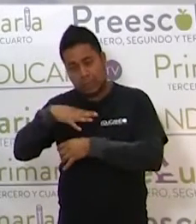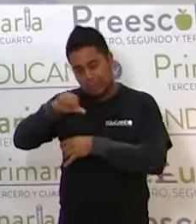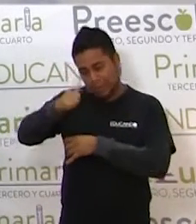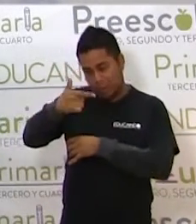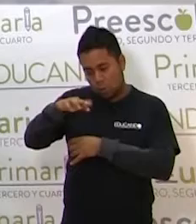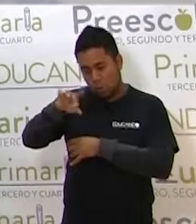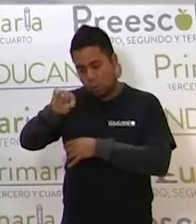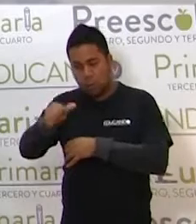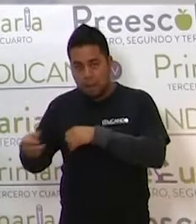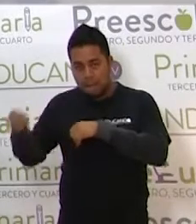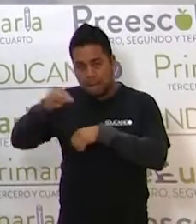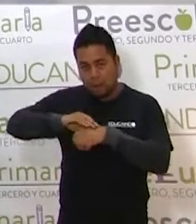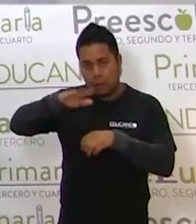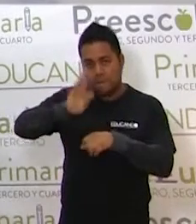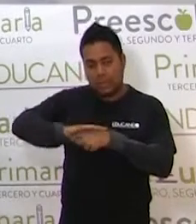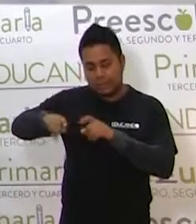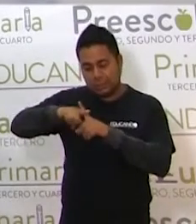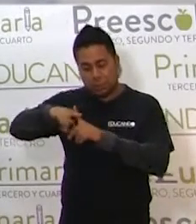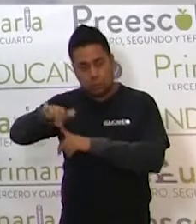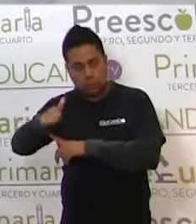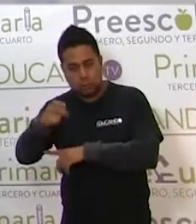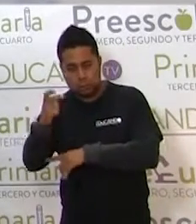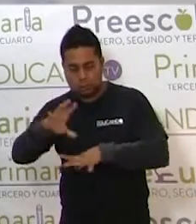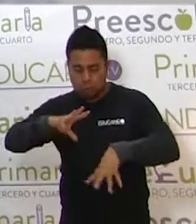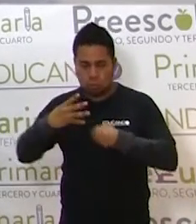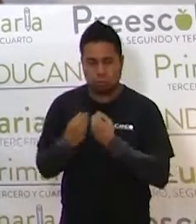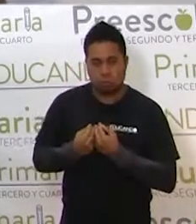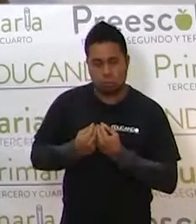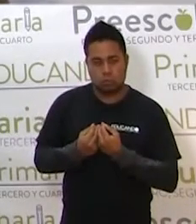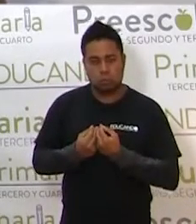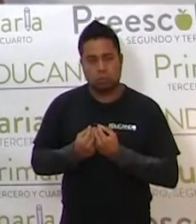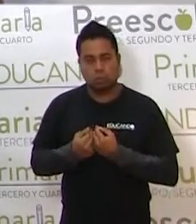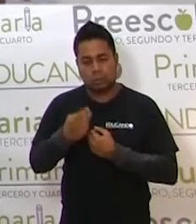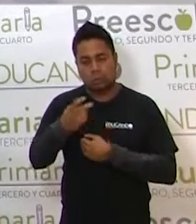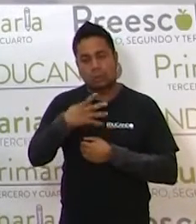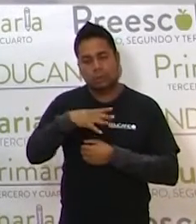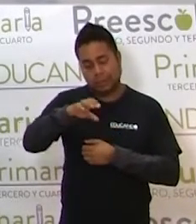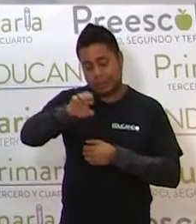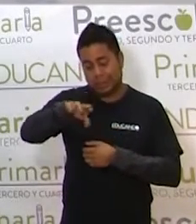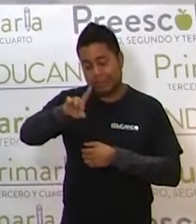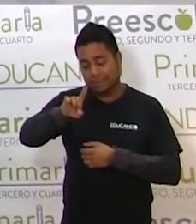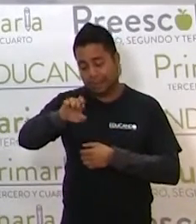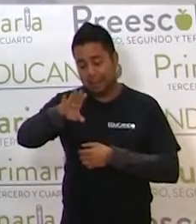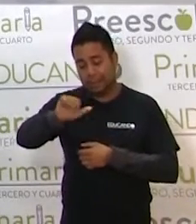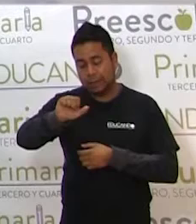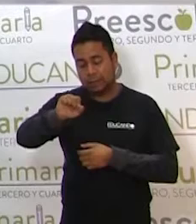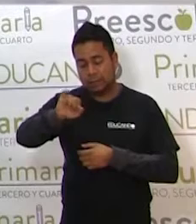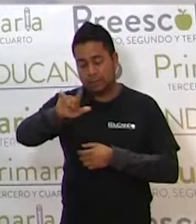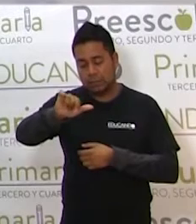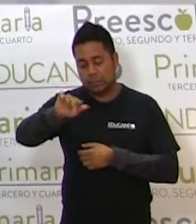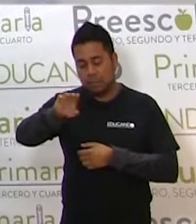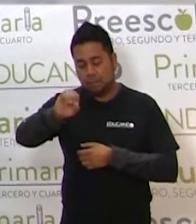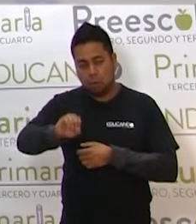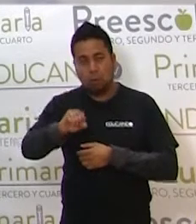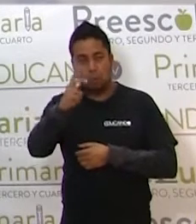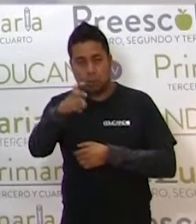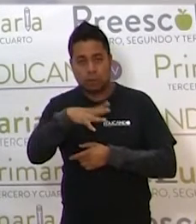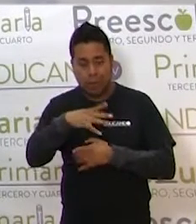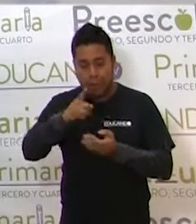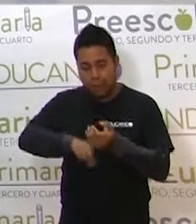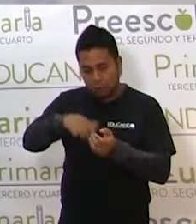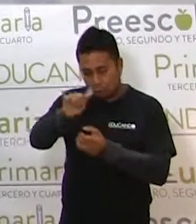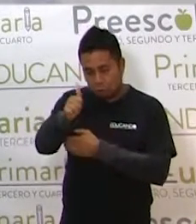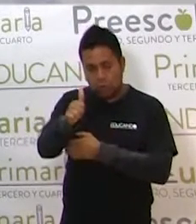va a sumar uno y nos da once sílabas y el verso es decasílabos por lo tanto si tiene 11 sílabas